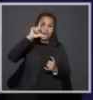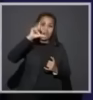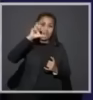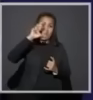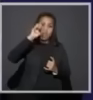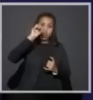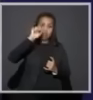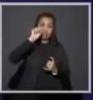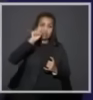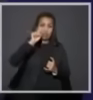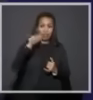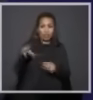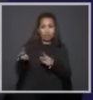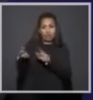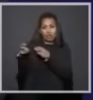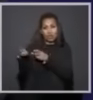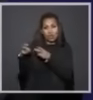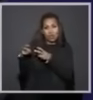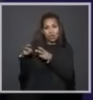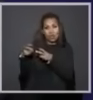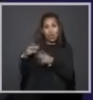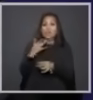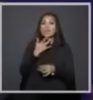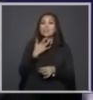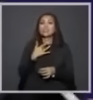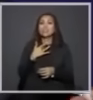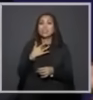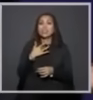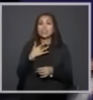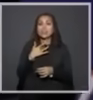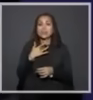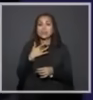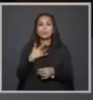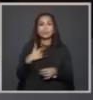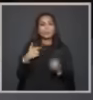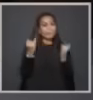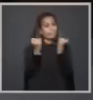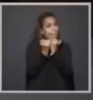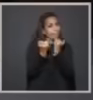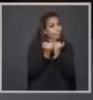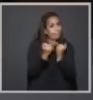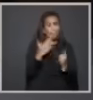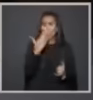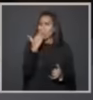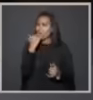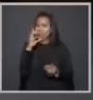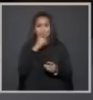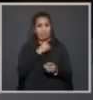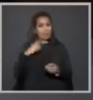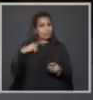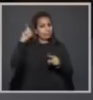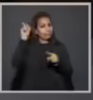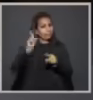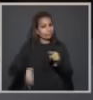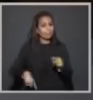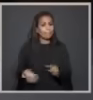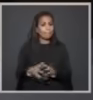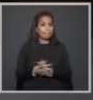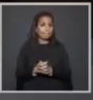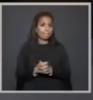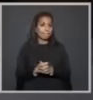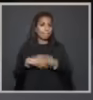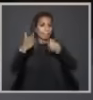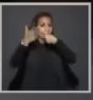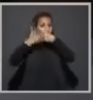los guachicoleros de arriba. Entonces ya no va a haber guachicol, ni abajo ni arriba. O sea, hermano, ese es el cambio. La